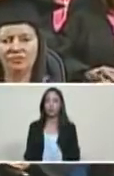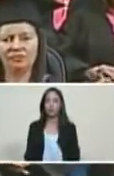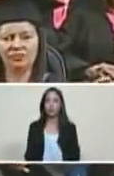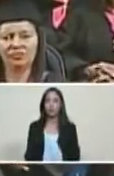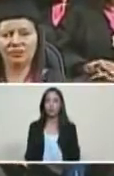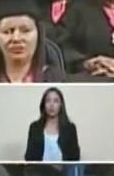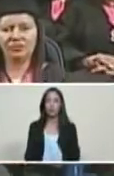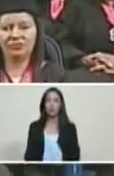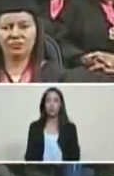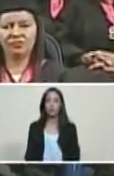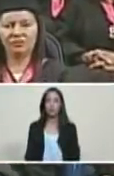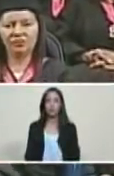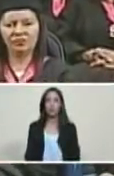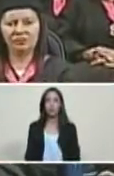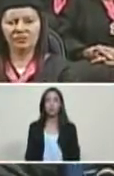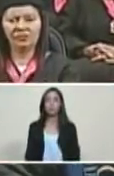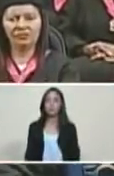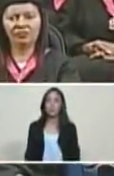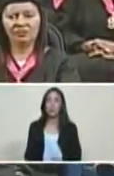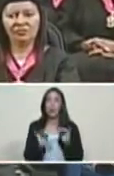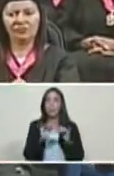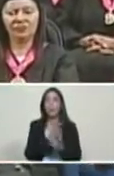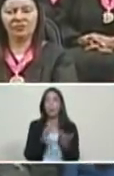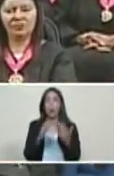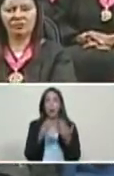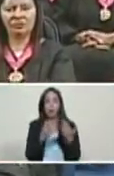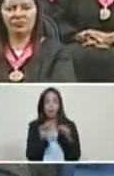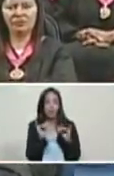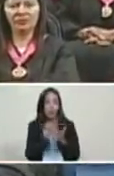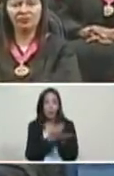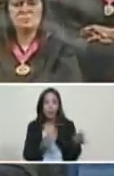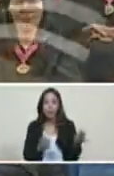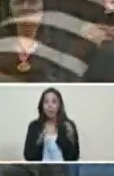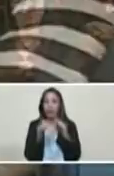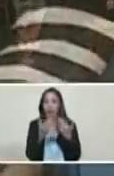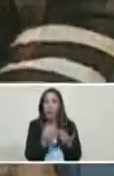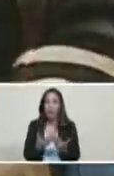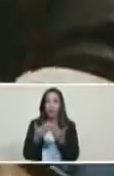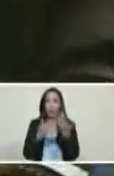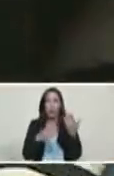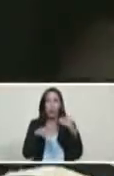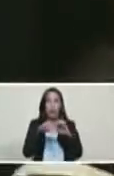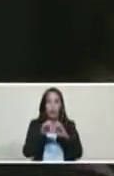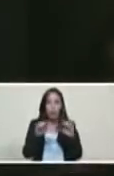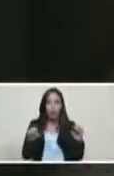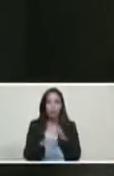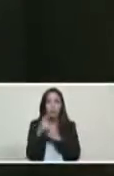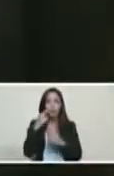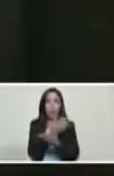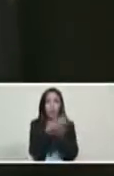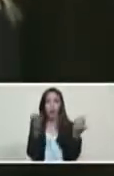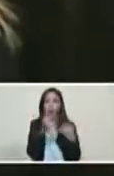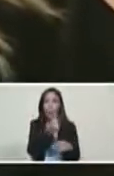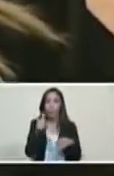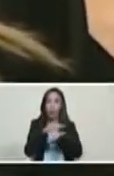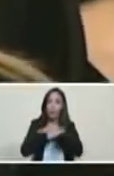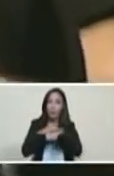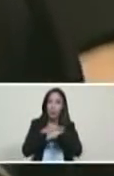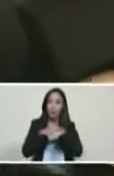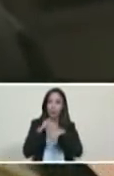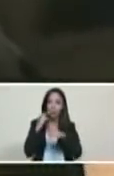educación, compañero Aristóbulo, vicepresidente del socialismo, ministros, ministras, y es la